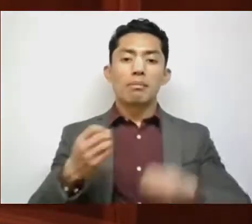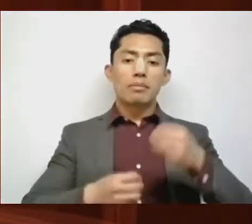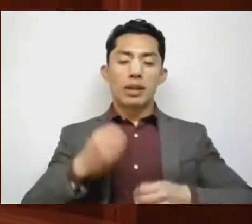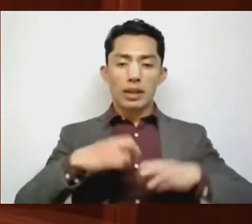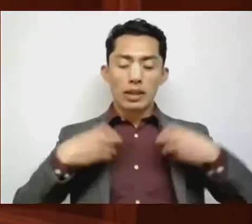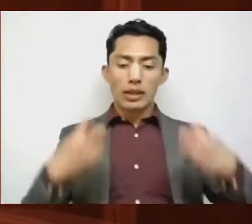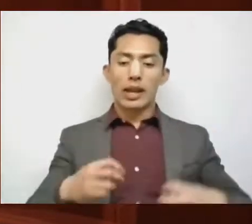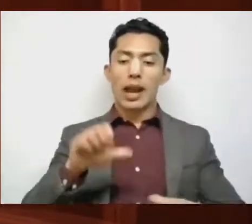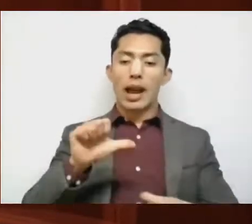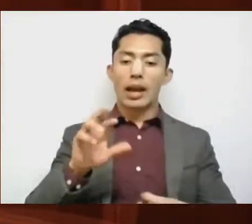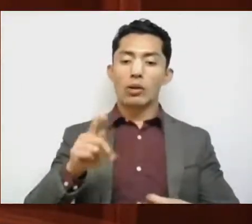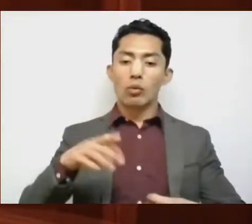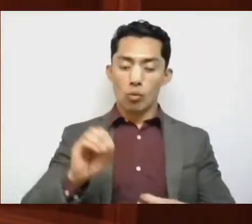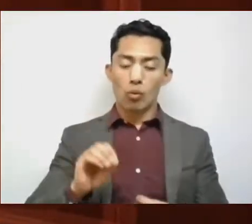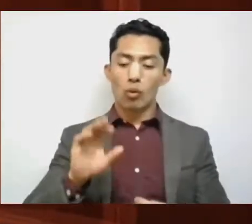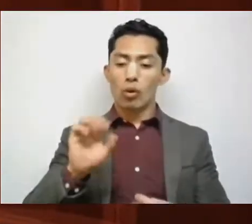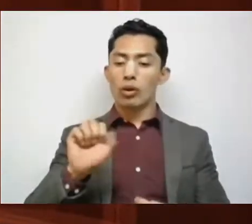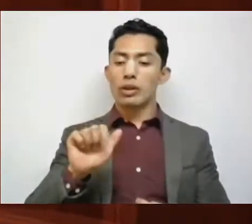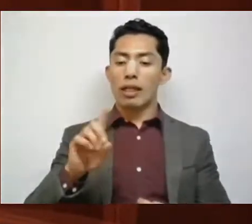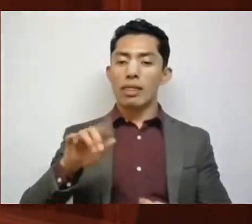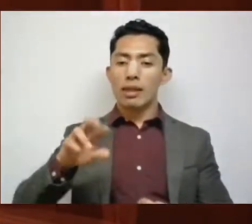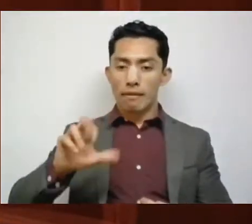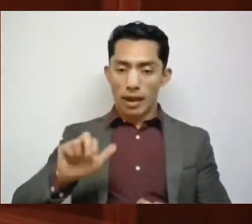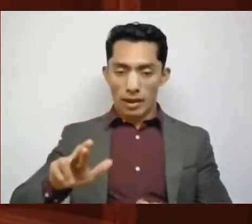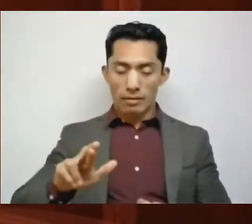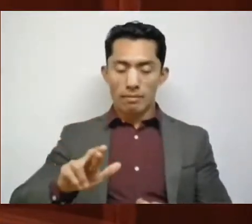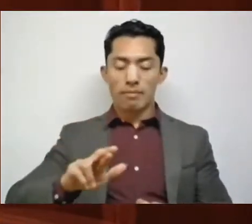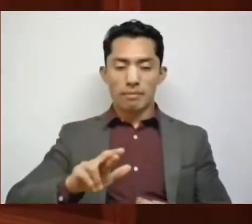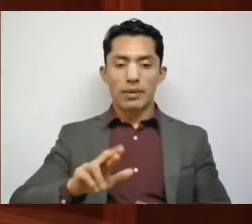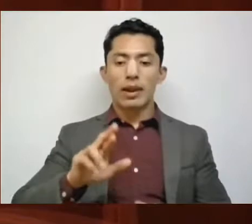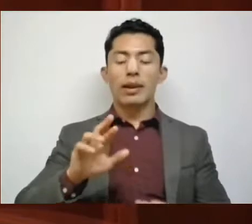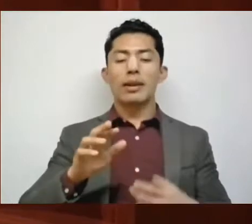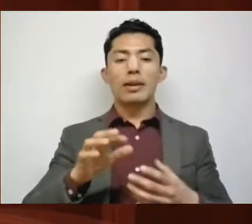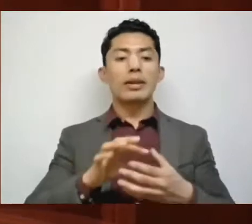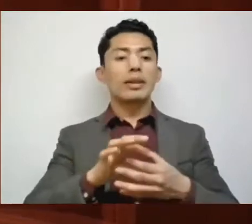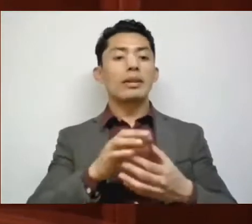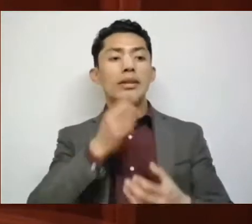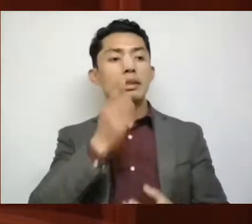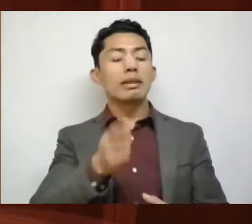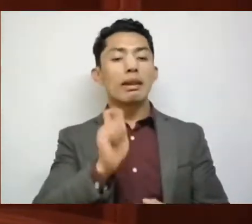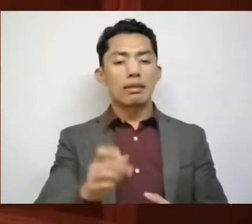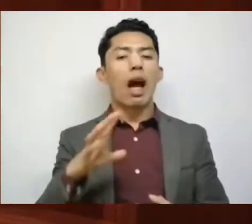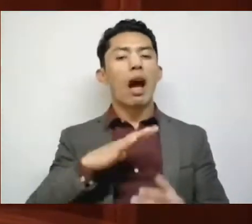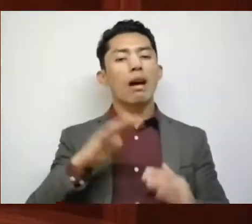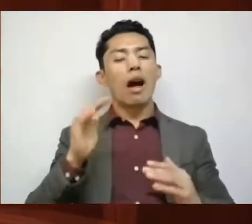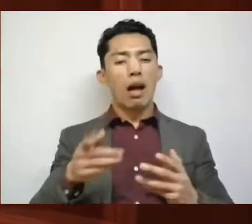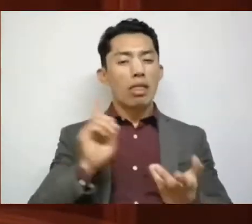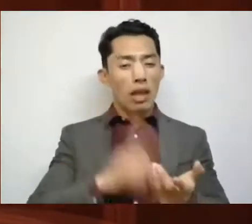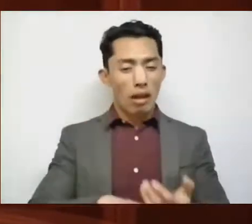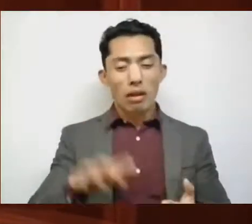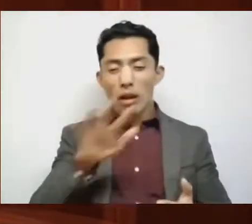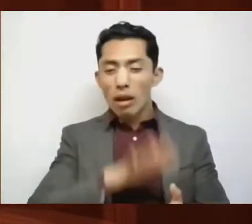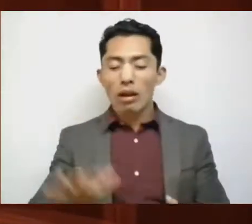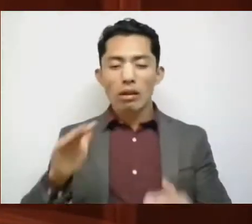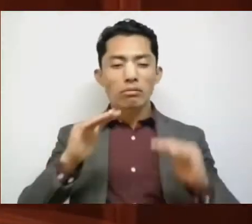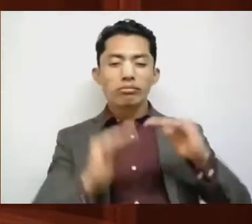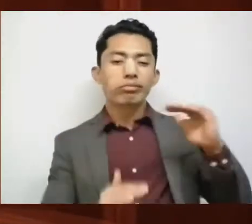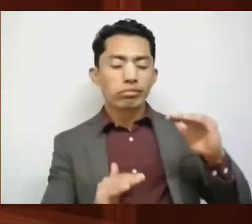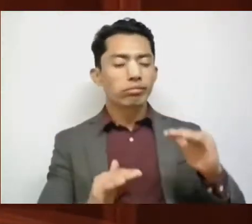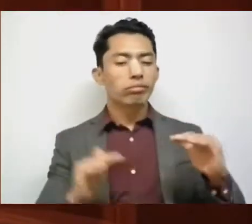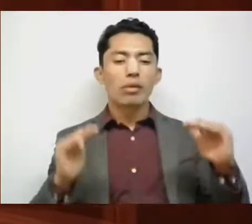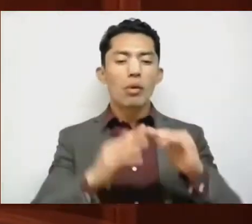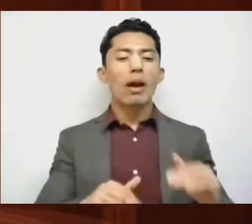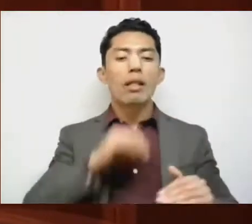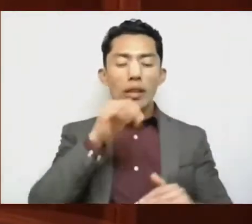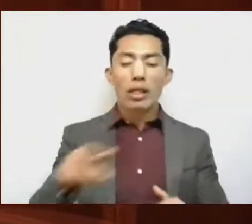Arturo Fernando Saldívar Lelo de la REA, hay desigualdades estructurales en la sociedad que impiden a las